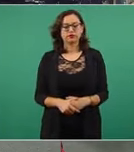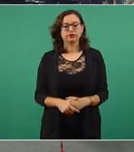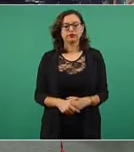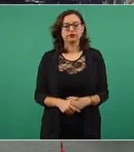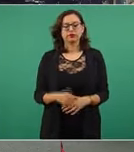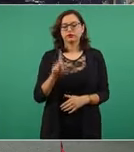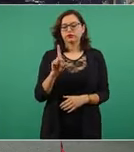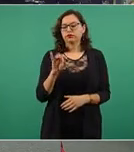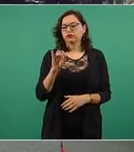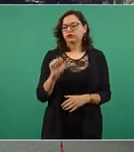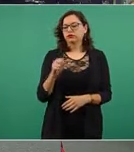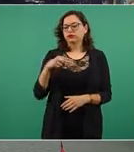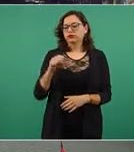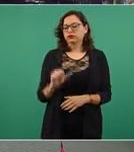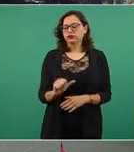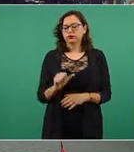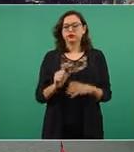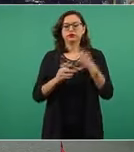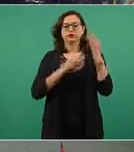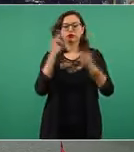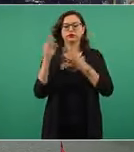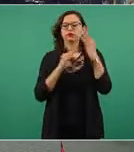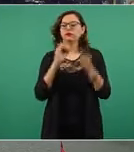Diana Benítez, del Financiero.